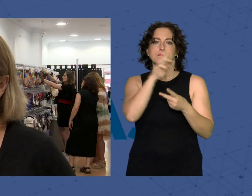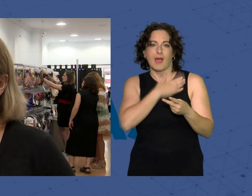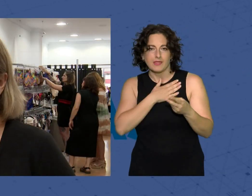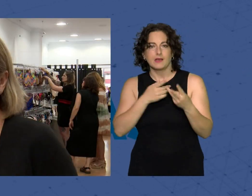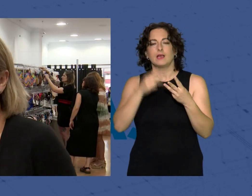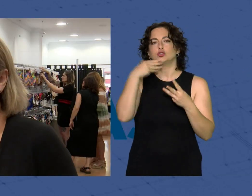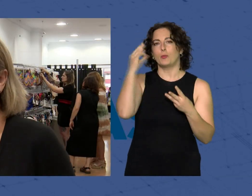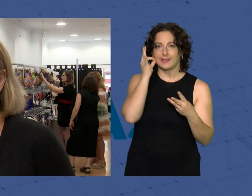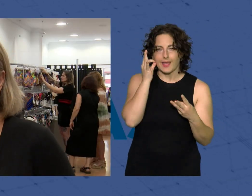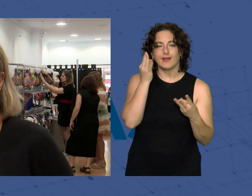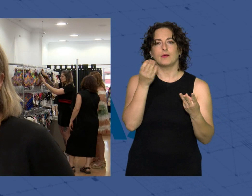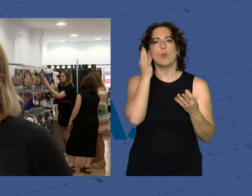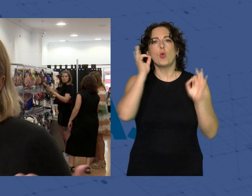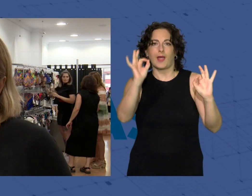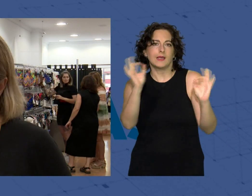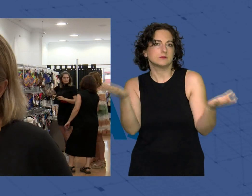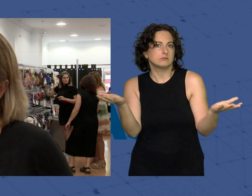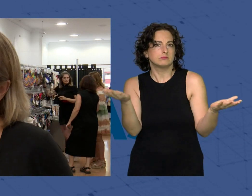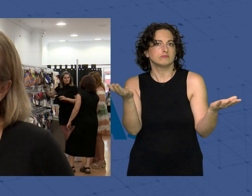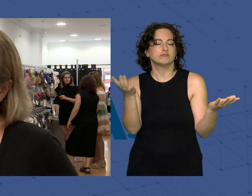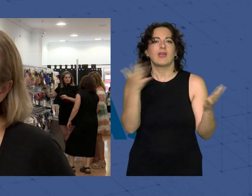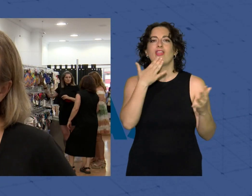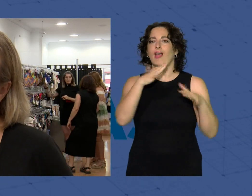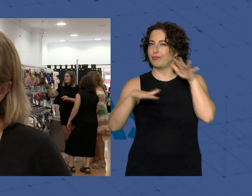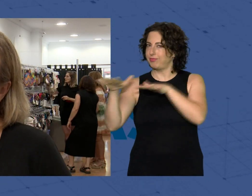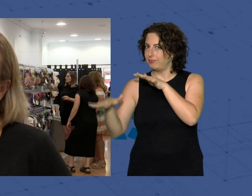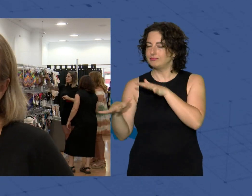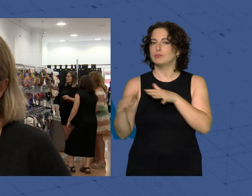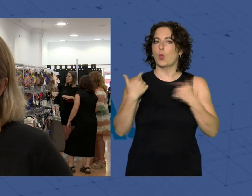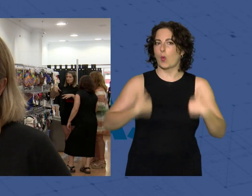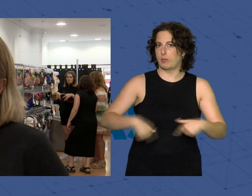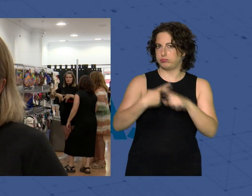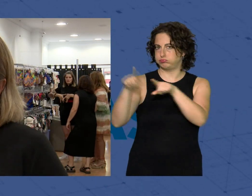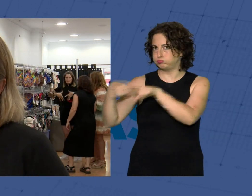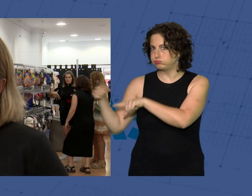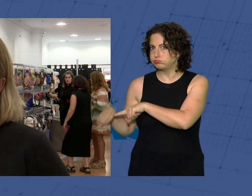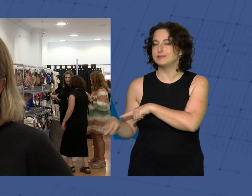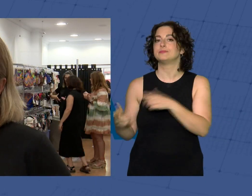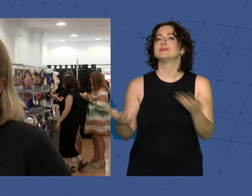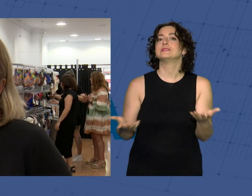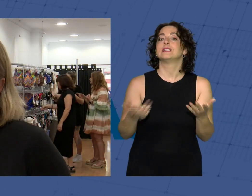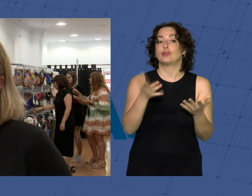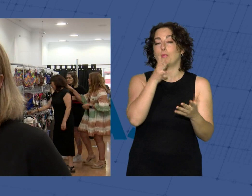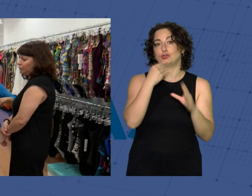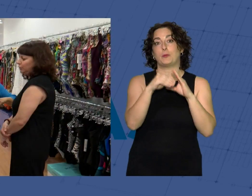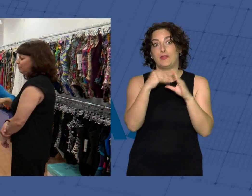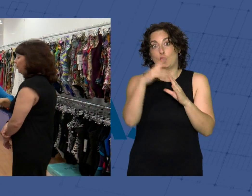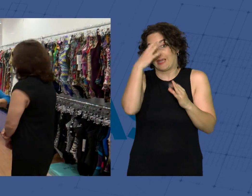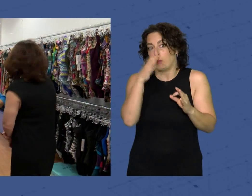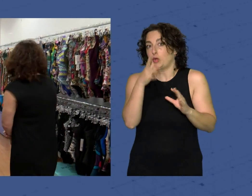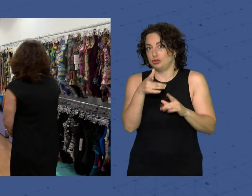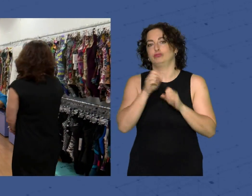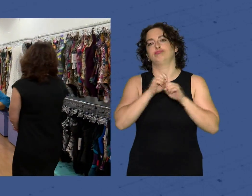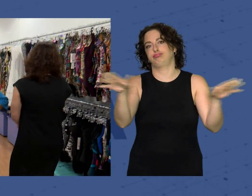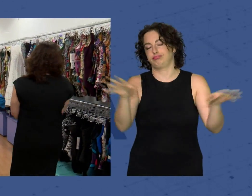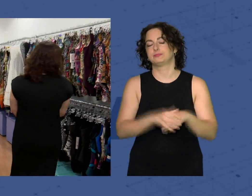sobrina, que son mujeres que tienen distintas edades, con distintos cuerpos y eso es lo que ha hecho que este vídeo yo creo que se haya hecho tan